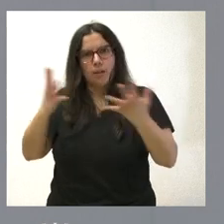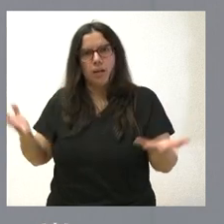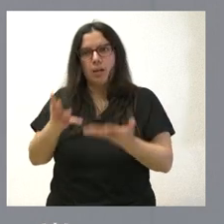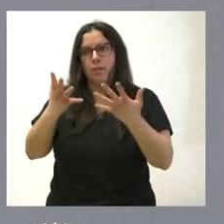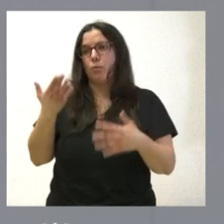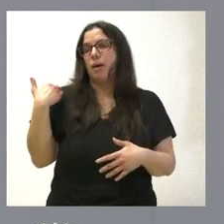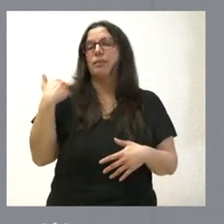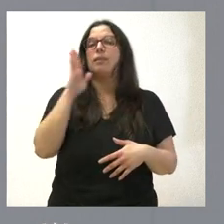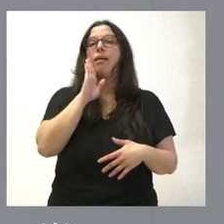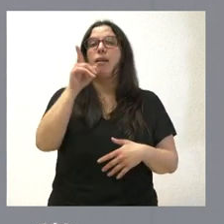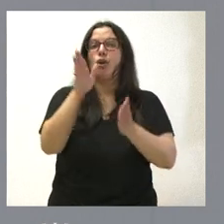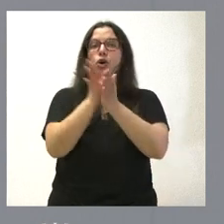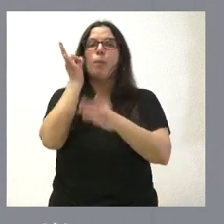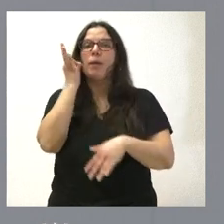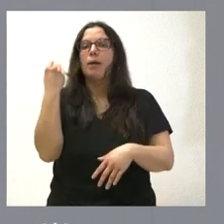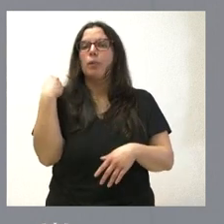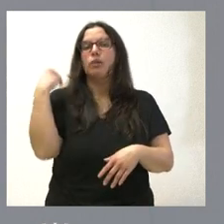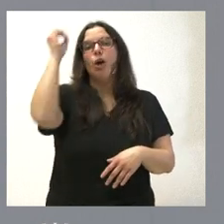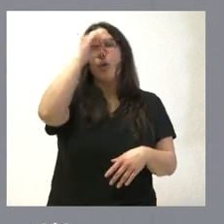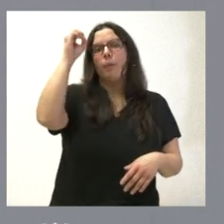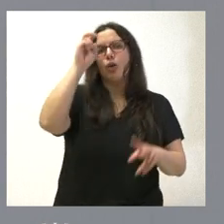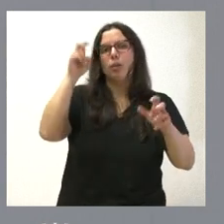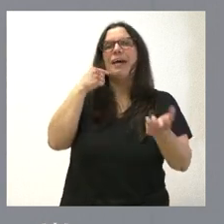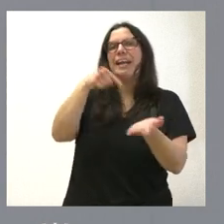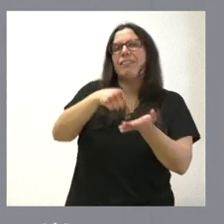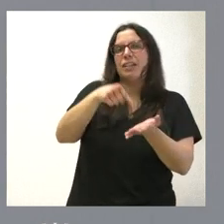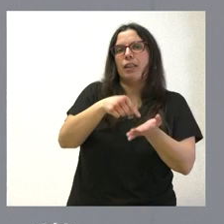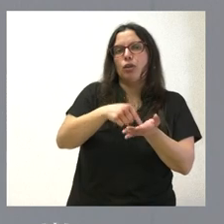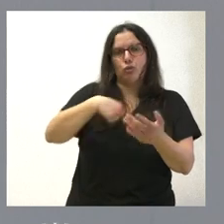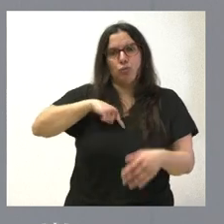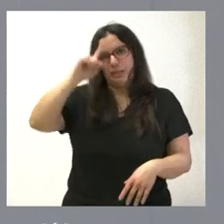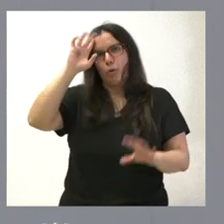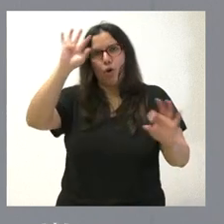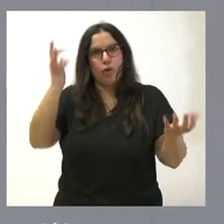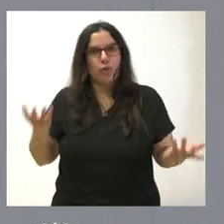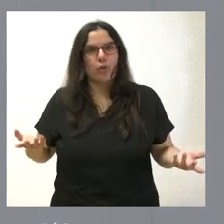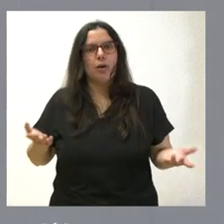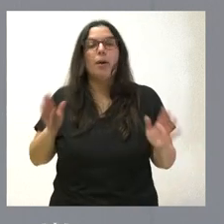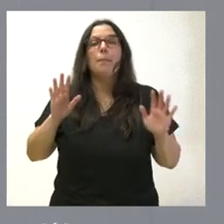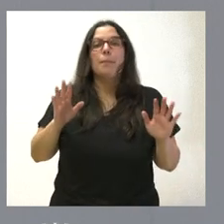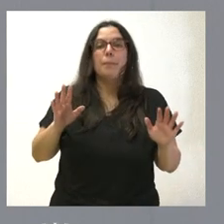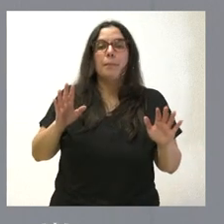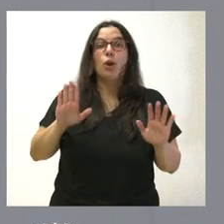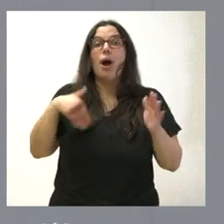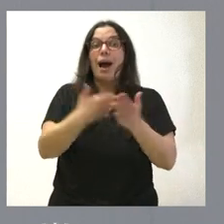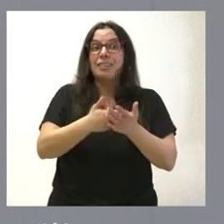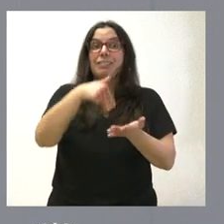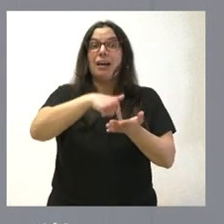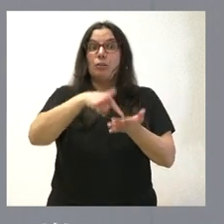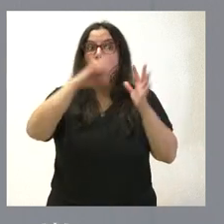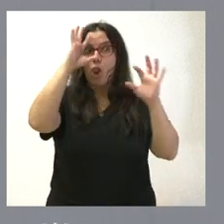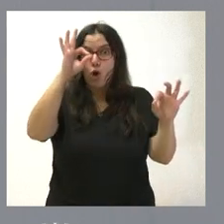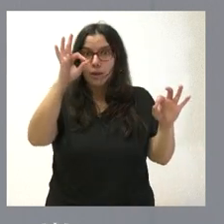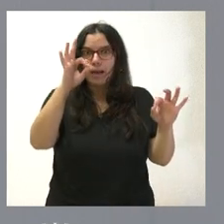compañera era Cuál es nuestra posición en relación con esas reivindicaciones que nos parecen reivindicaciones justas pero incluso las reivindicaciones justas